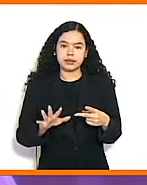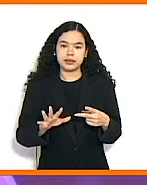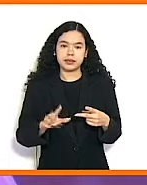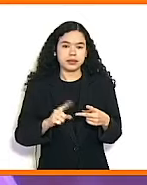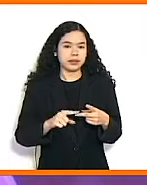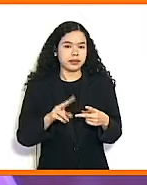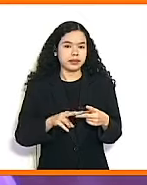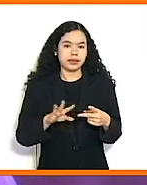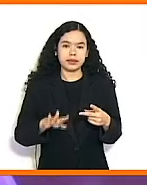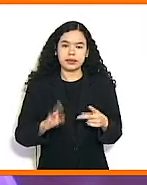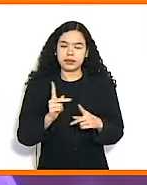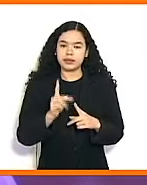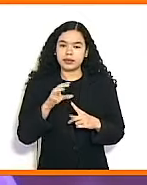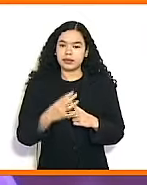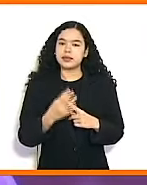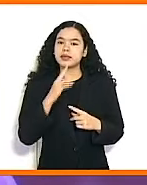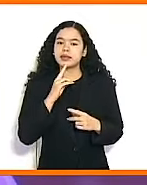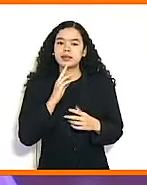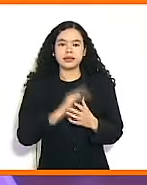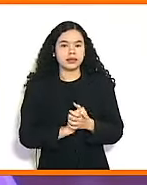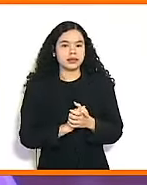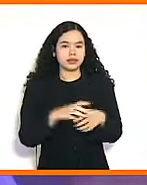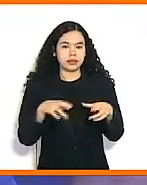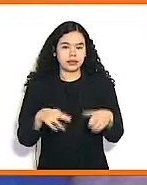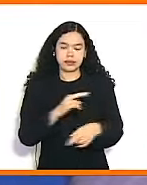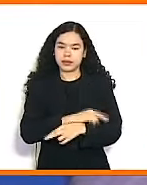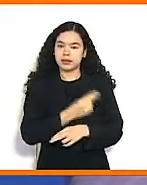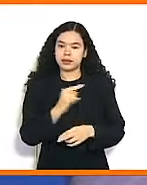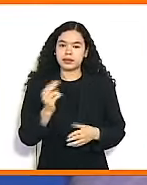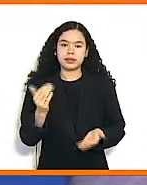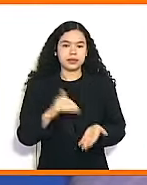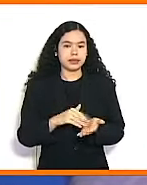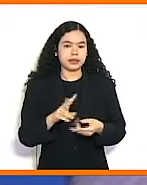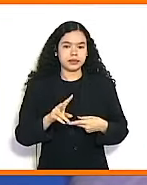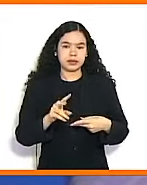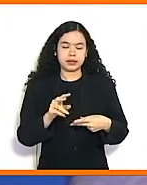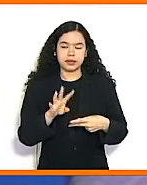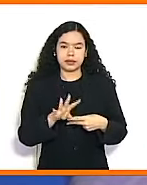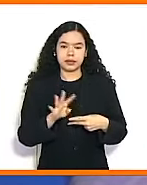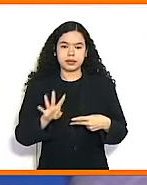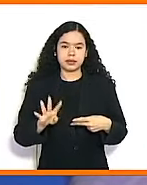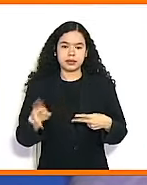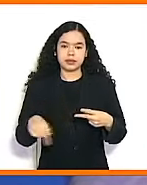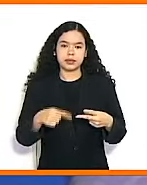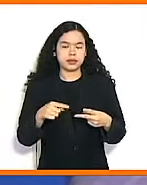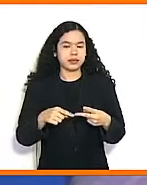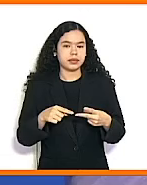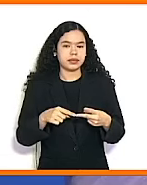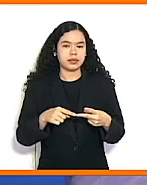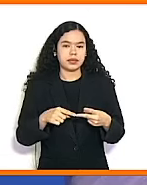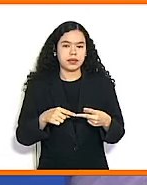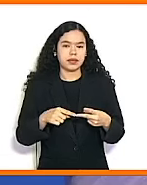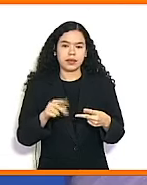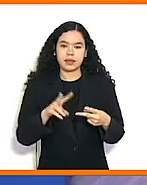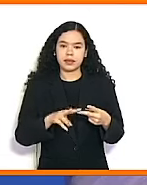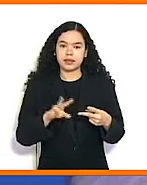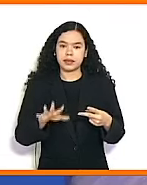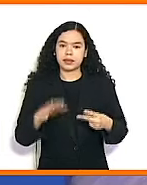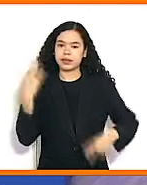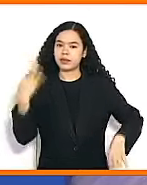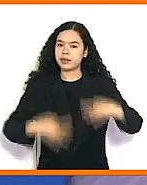ganador es el 25 con su catrachada Torreja. Con gusto repito, en posición 1, 44. En posición 2,